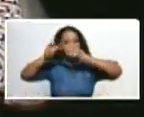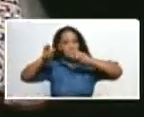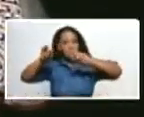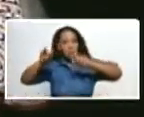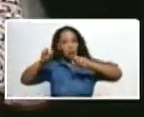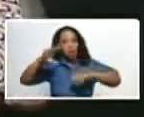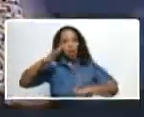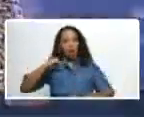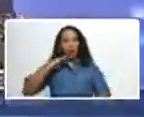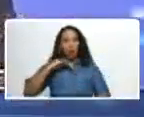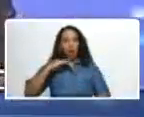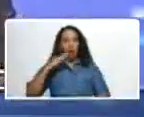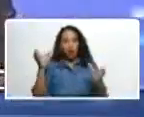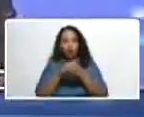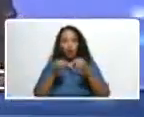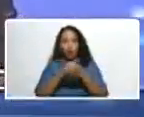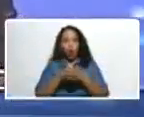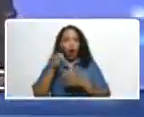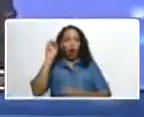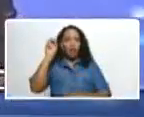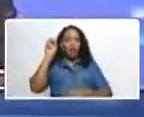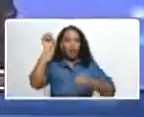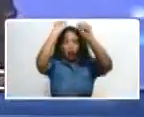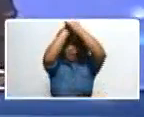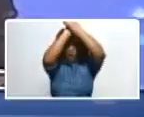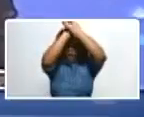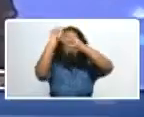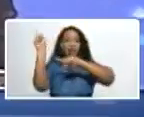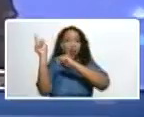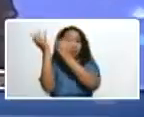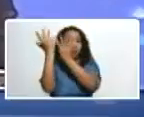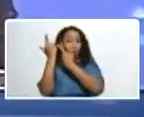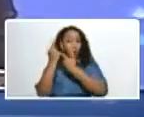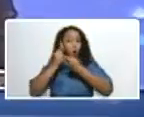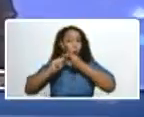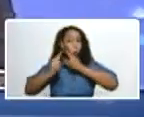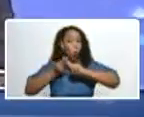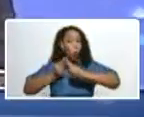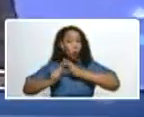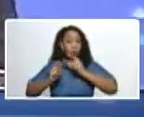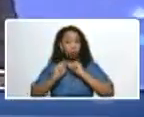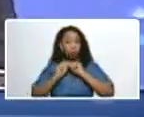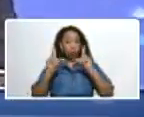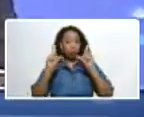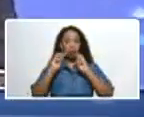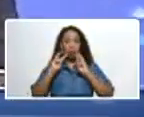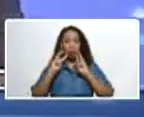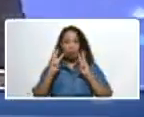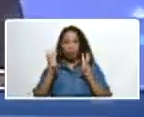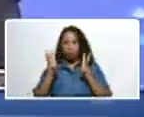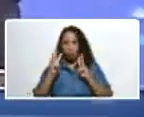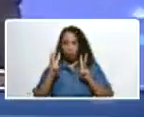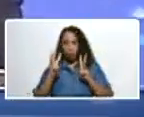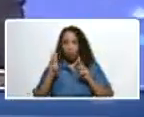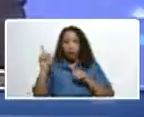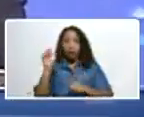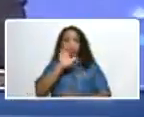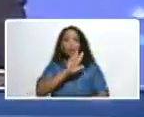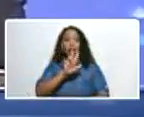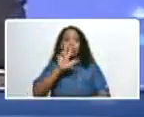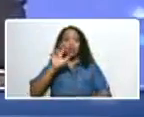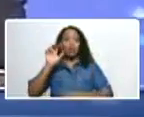PTJ en la comisaría de La Vega, y ella me cuenta cosas impresionantes, pues. Ella con su 38